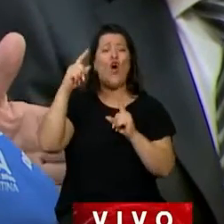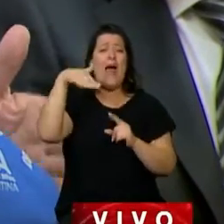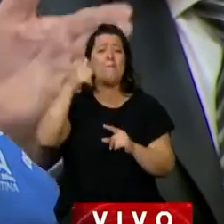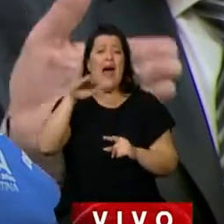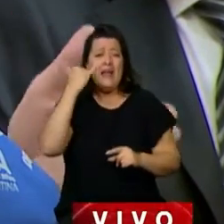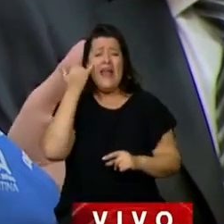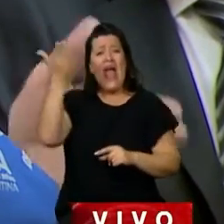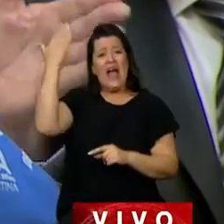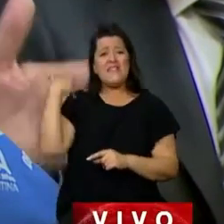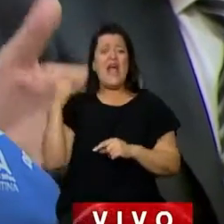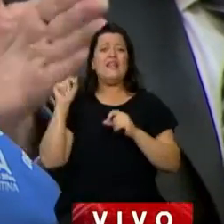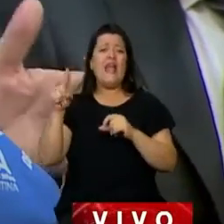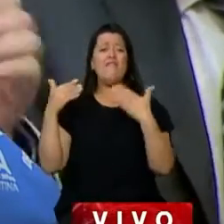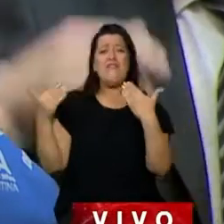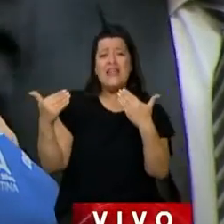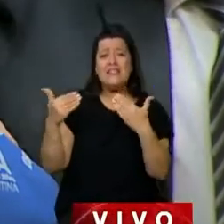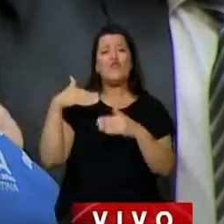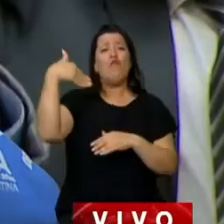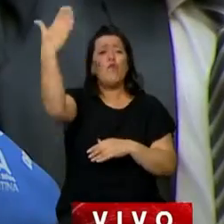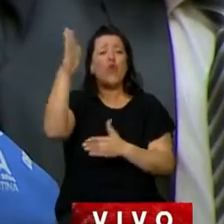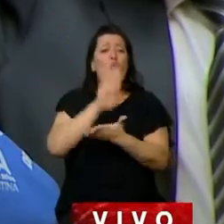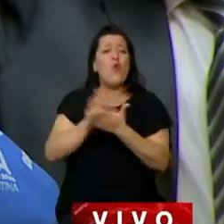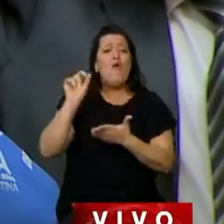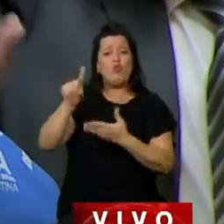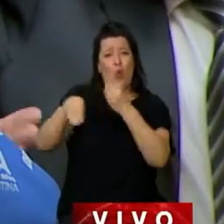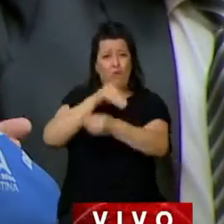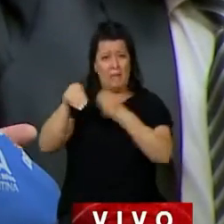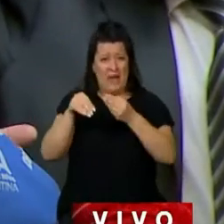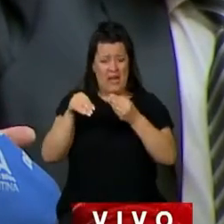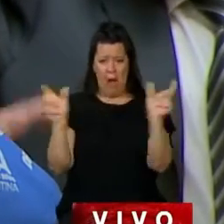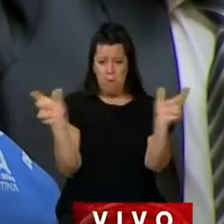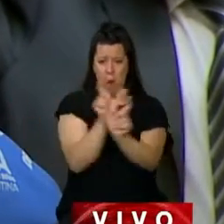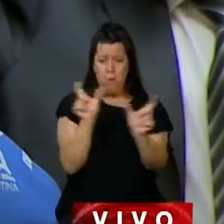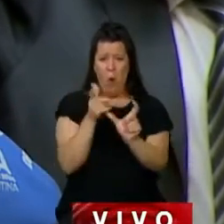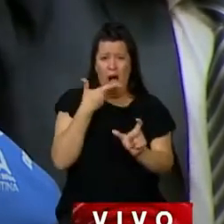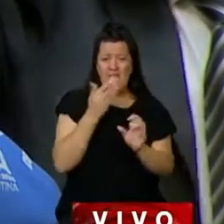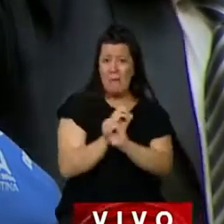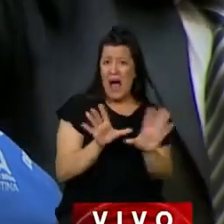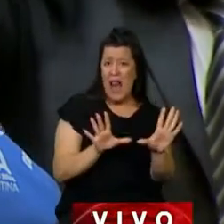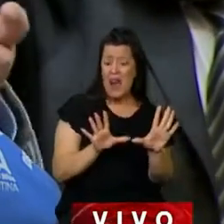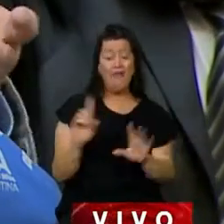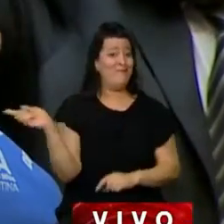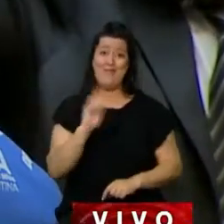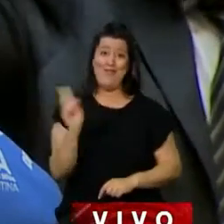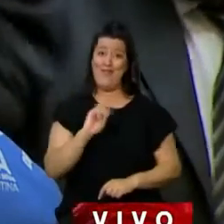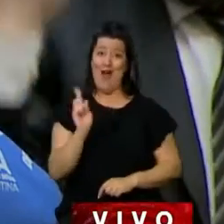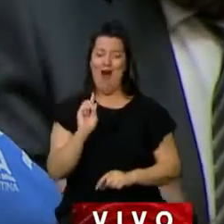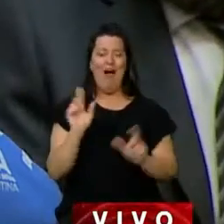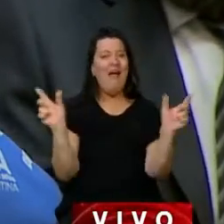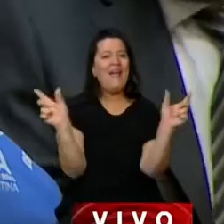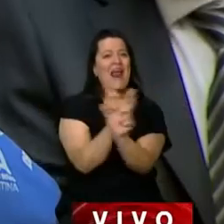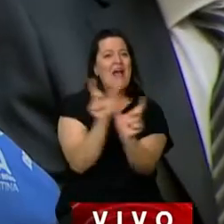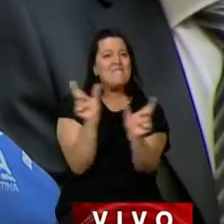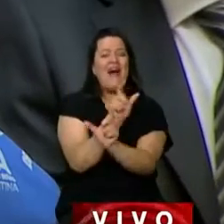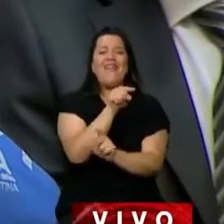embarazada, que te felicito futuro nuevo tu familia. Y uno dice, ¿qué, está hablando mal? No, estamos pudiendo